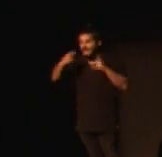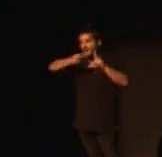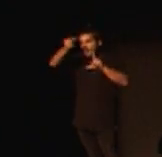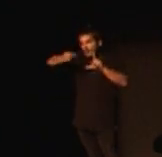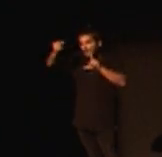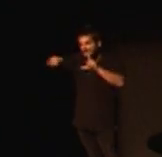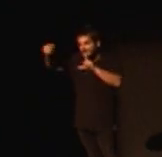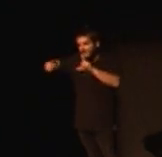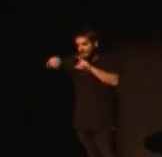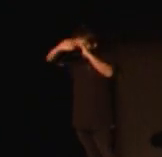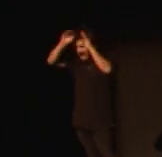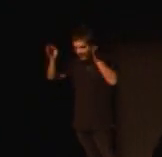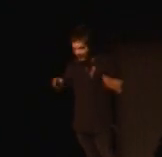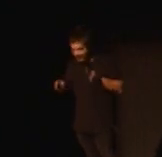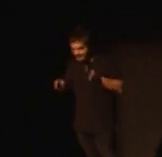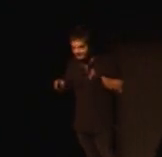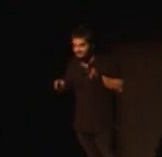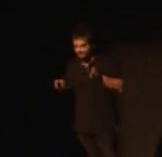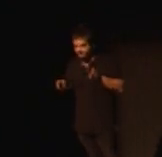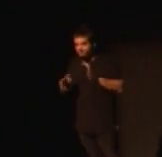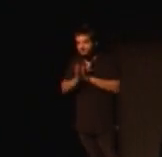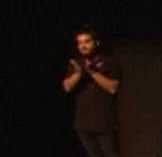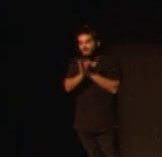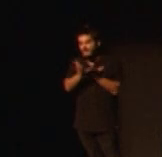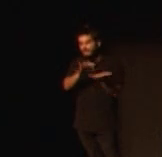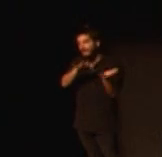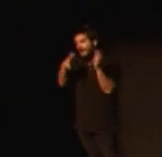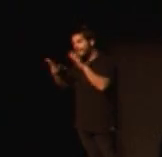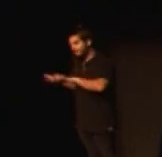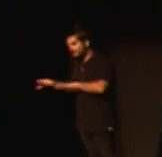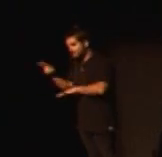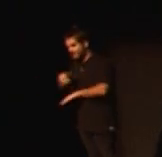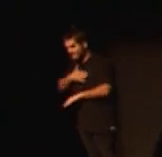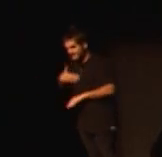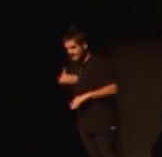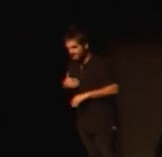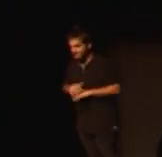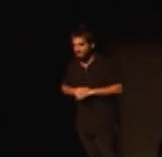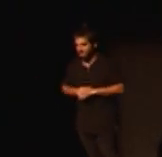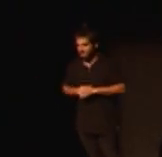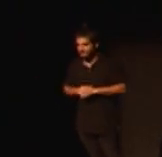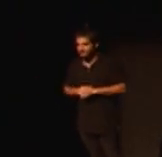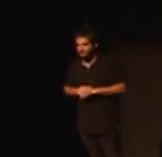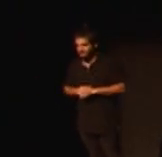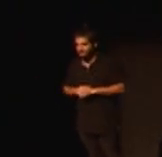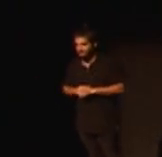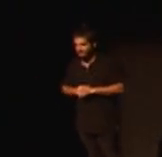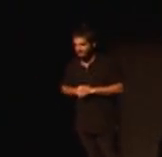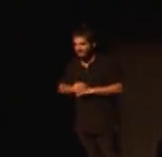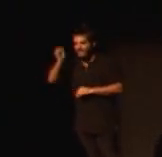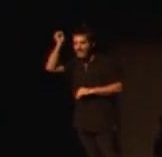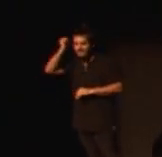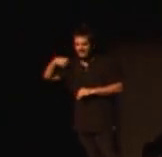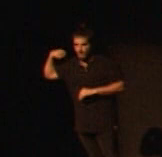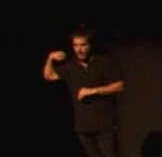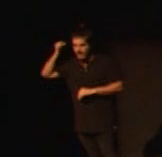español. Eso y otras muchas cosas que nos han hecho invitar de forma continua a la Agencia de Viajes